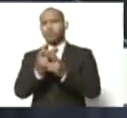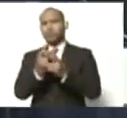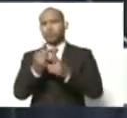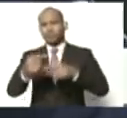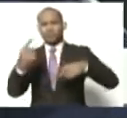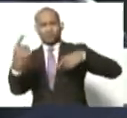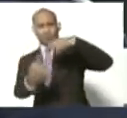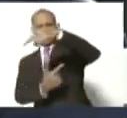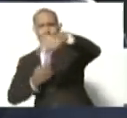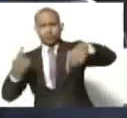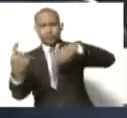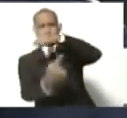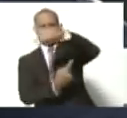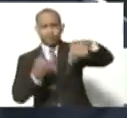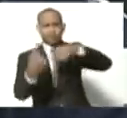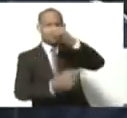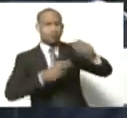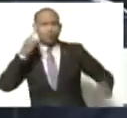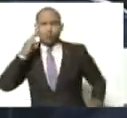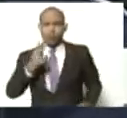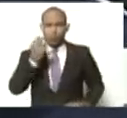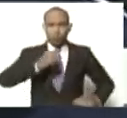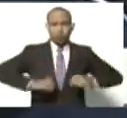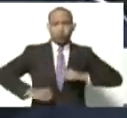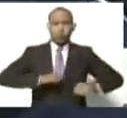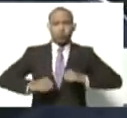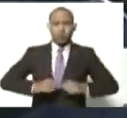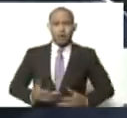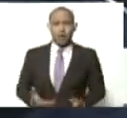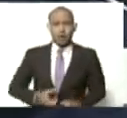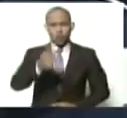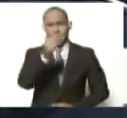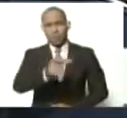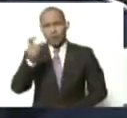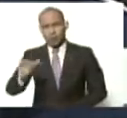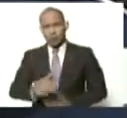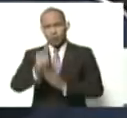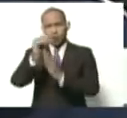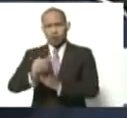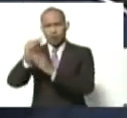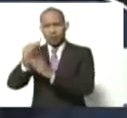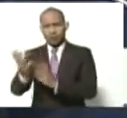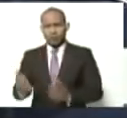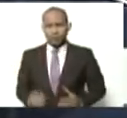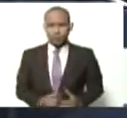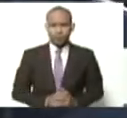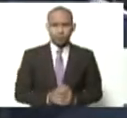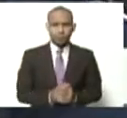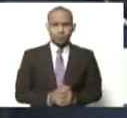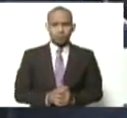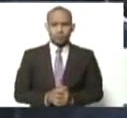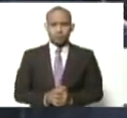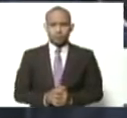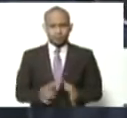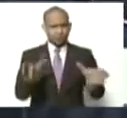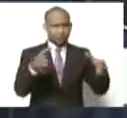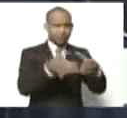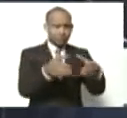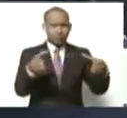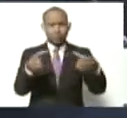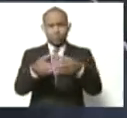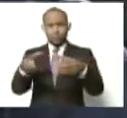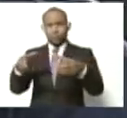huracán bolivariano. La cantidad de movimientos, de personalidades, de intelectuales, de colectivos,